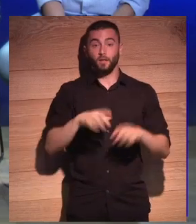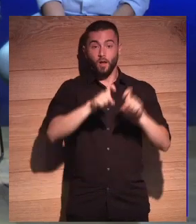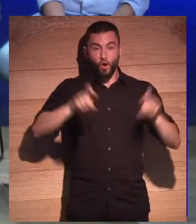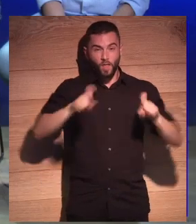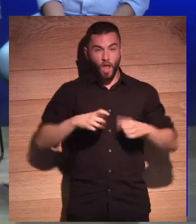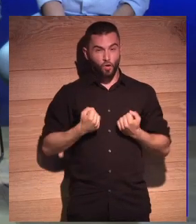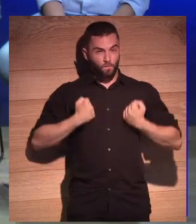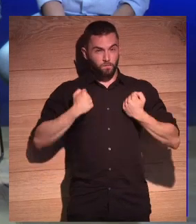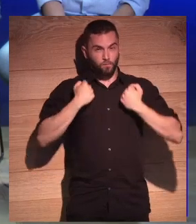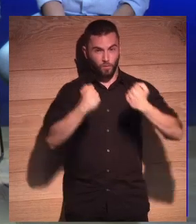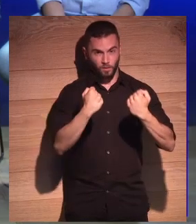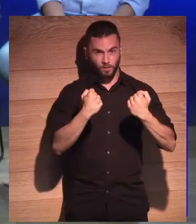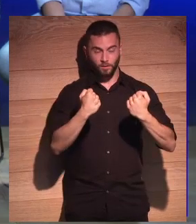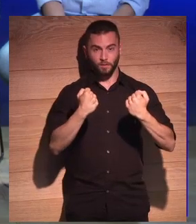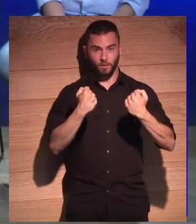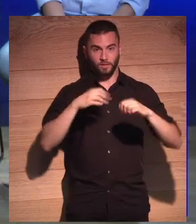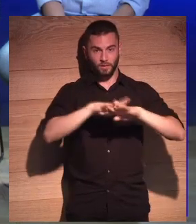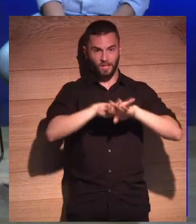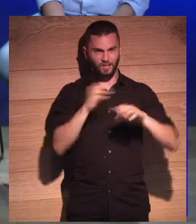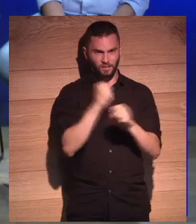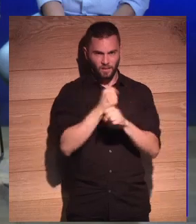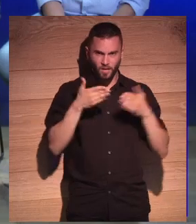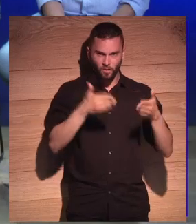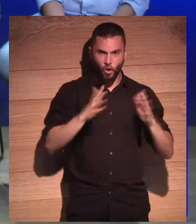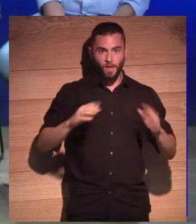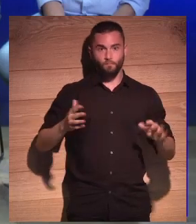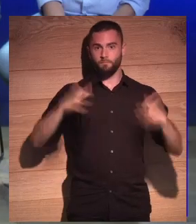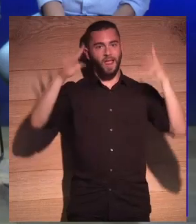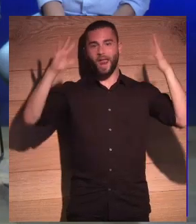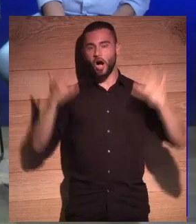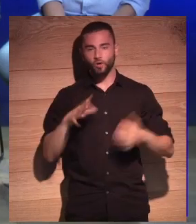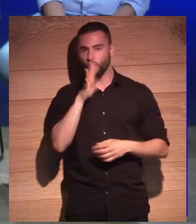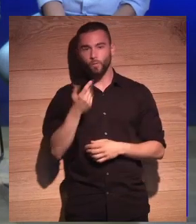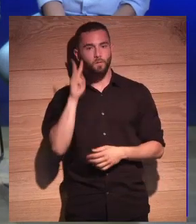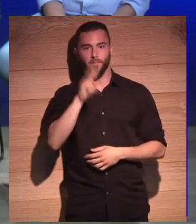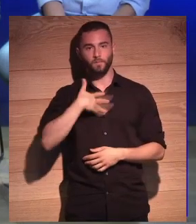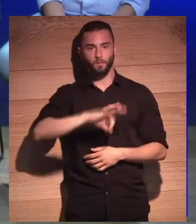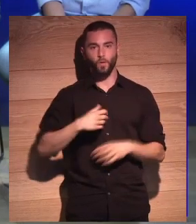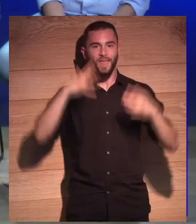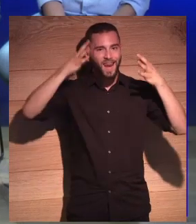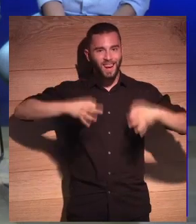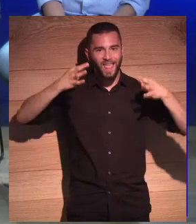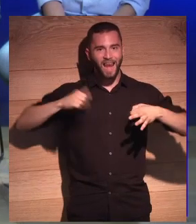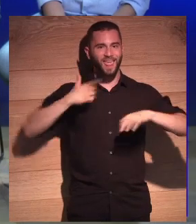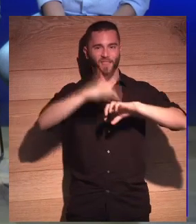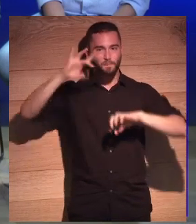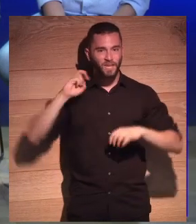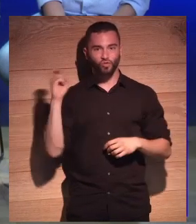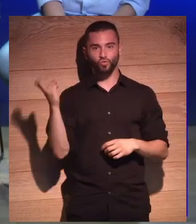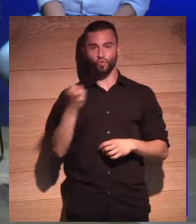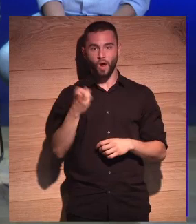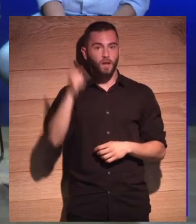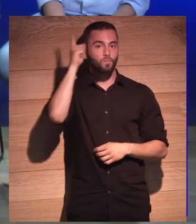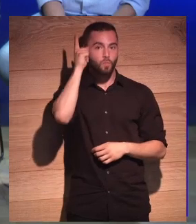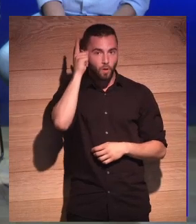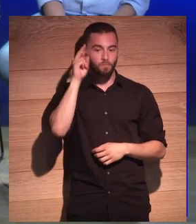potentes, incluso muchos trabajando en redes, y tenemos el gran milagro de poder contemplar realidades virtuales a través de un smartphone,